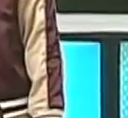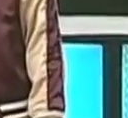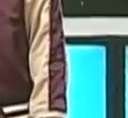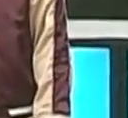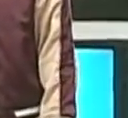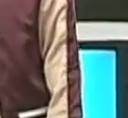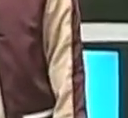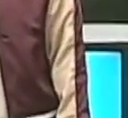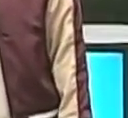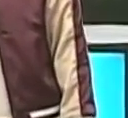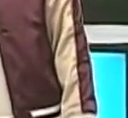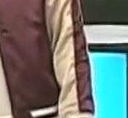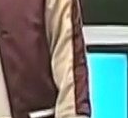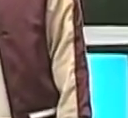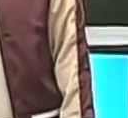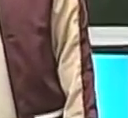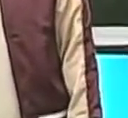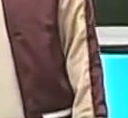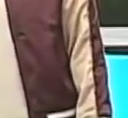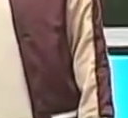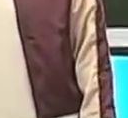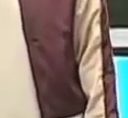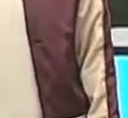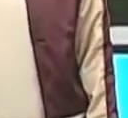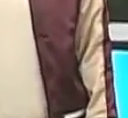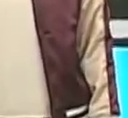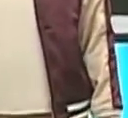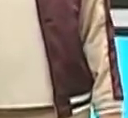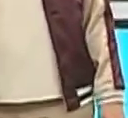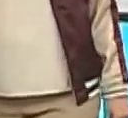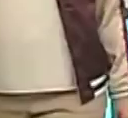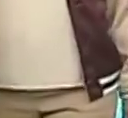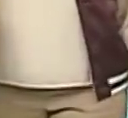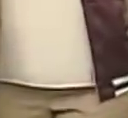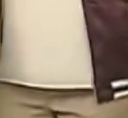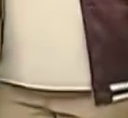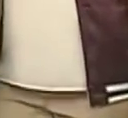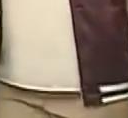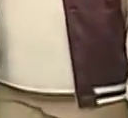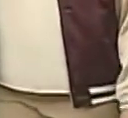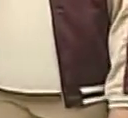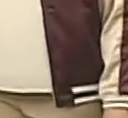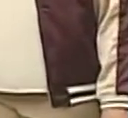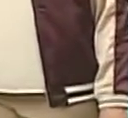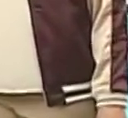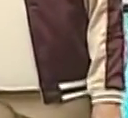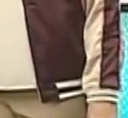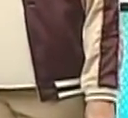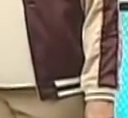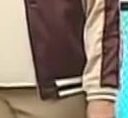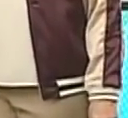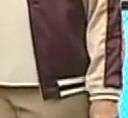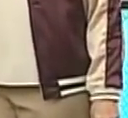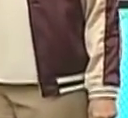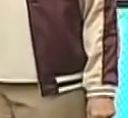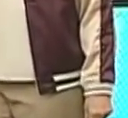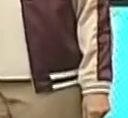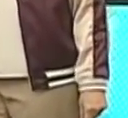En revolución nació el amor. En revolución, sí, nació el